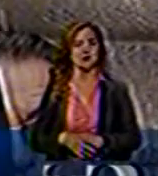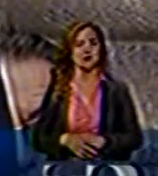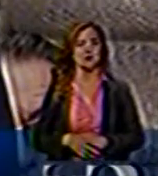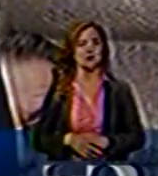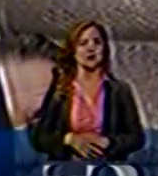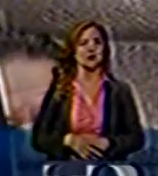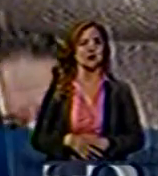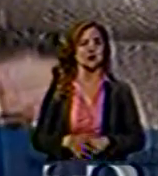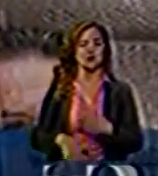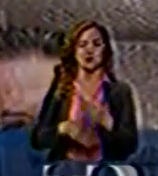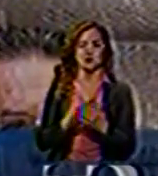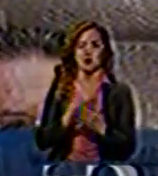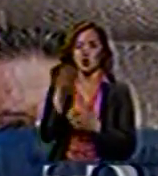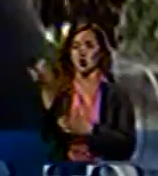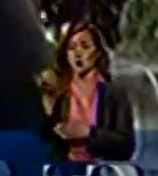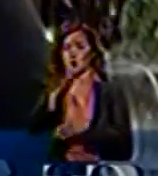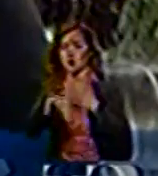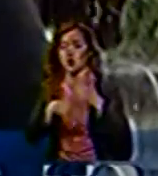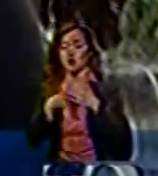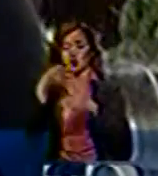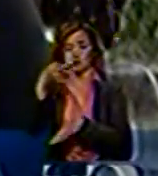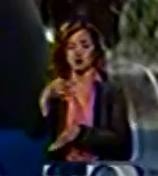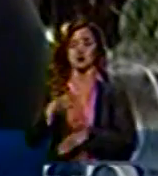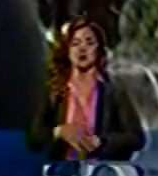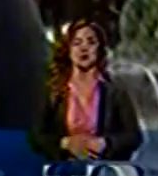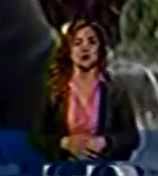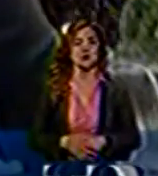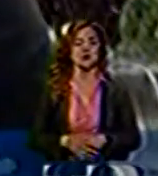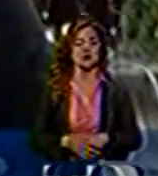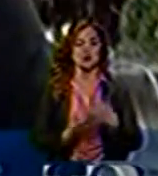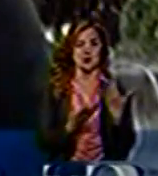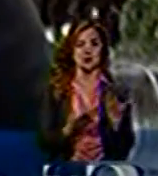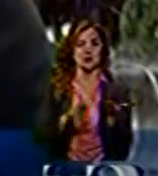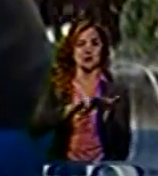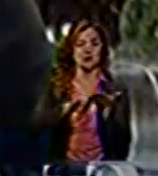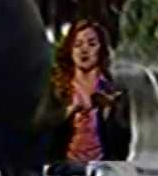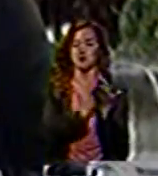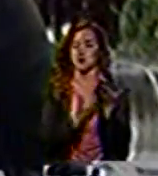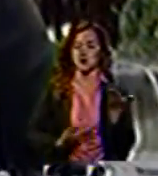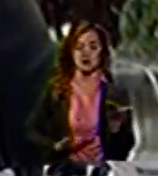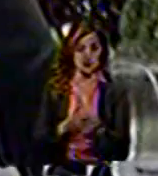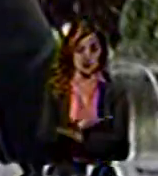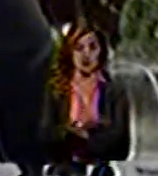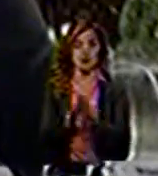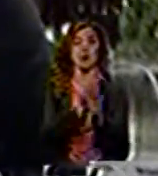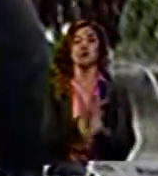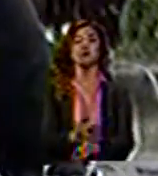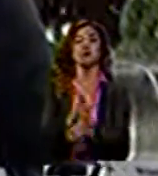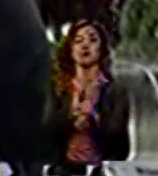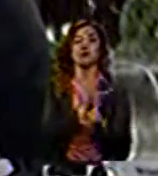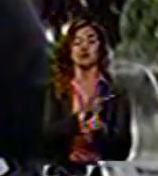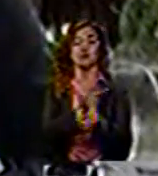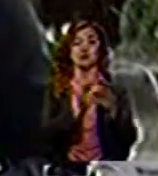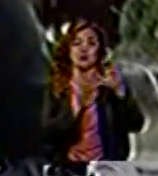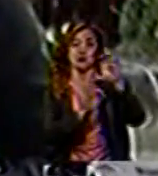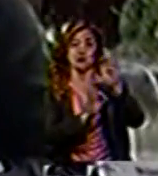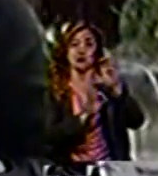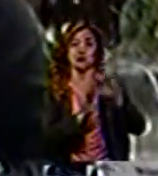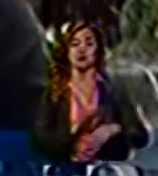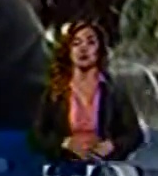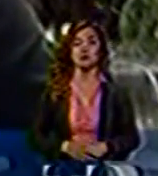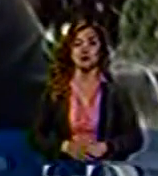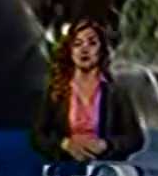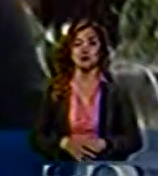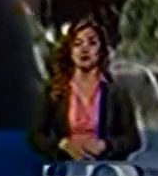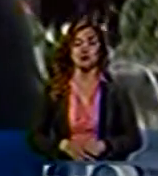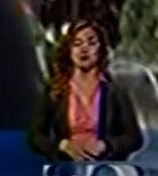cumpliremos con todos ustedes, señores jubilados. Esperamos que concluya la reunión del presidente de la República con los consejeros del Consejo de Participación Ciudadana y Control